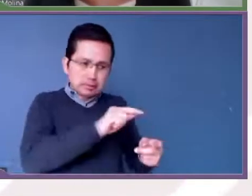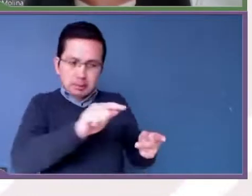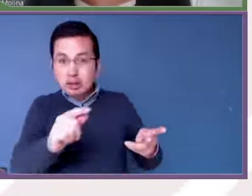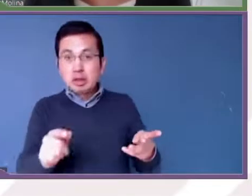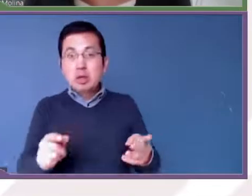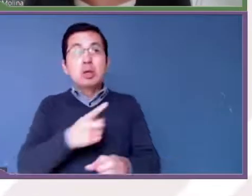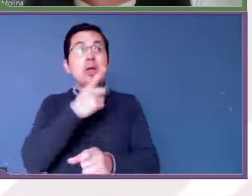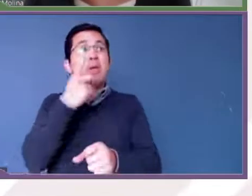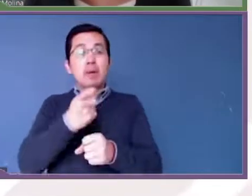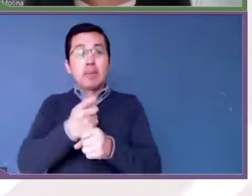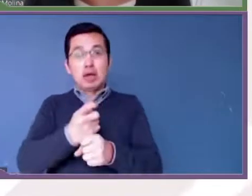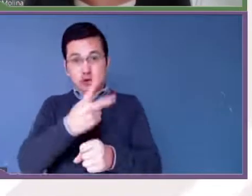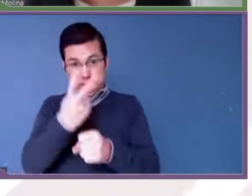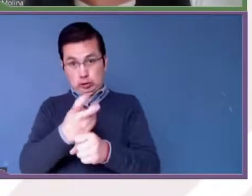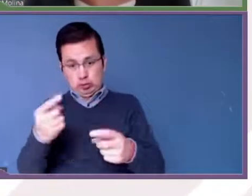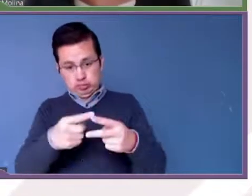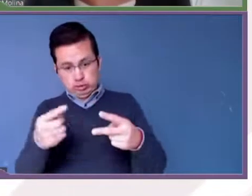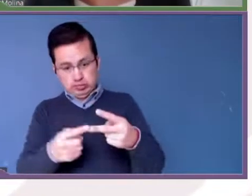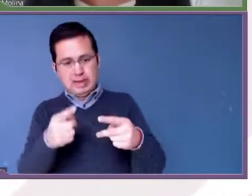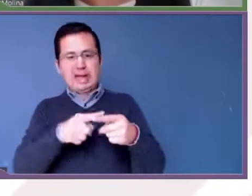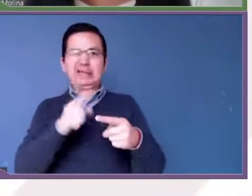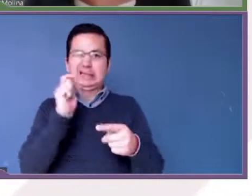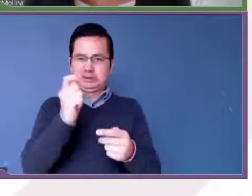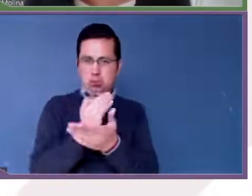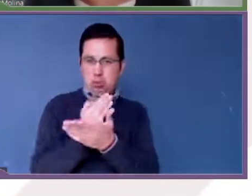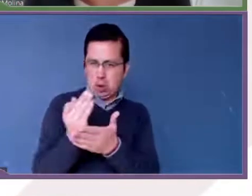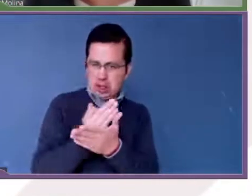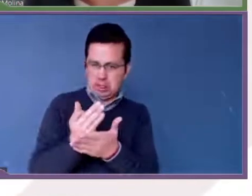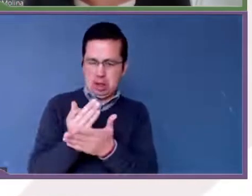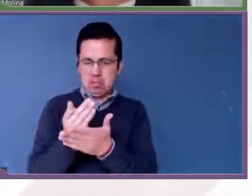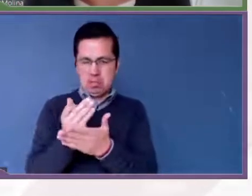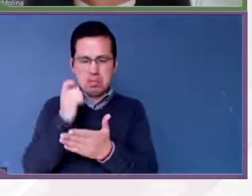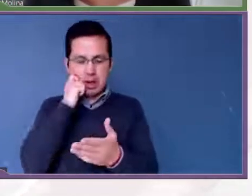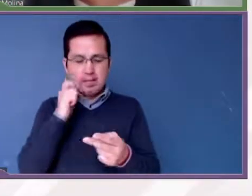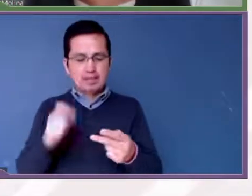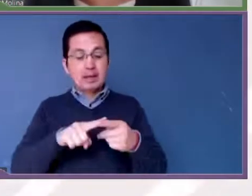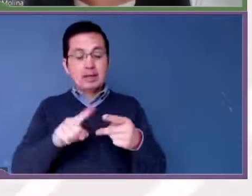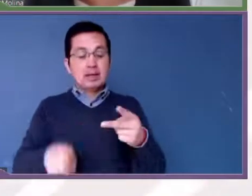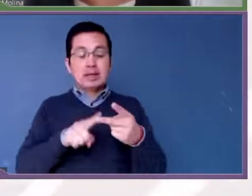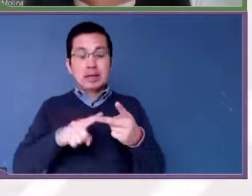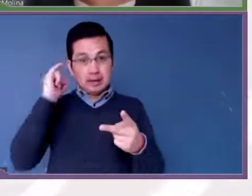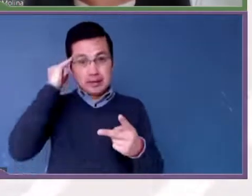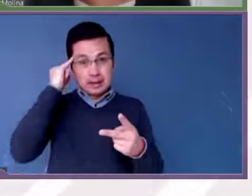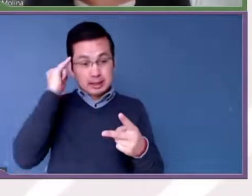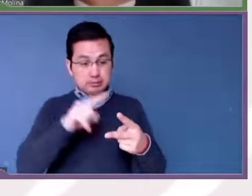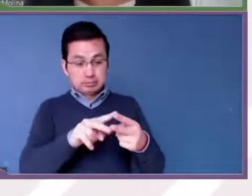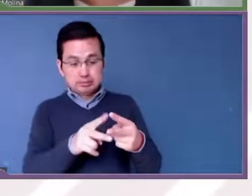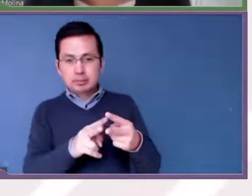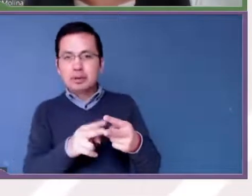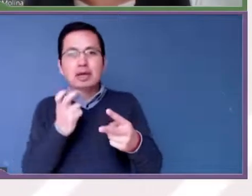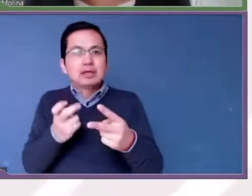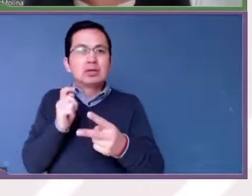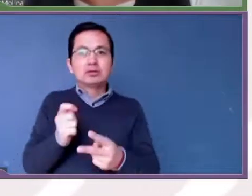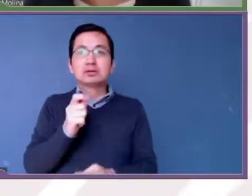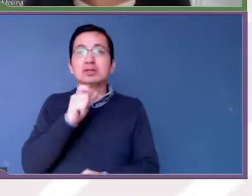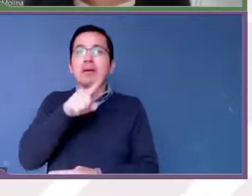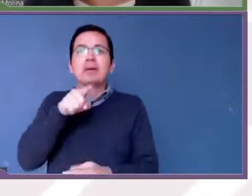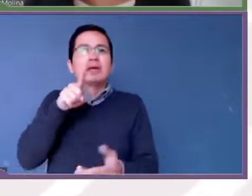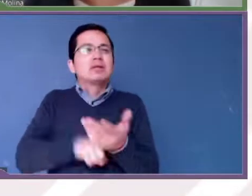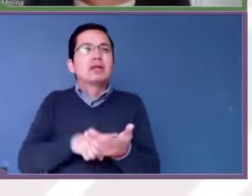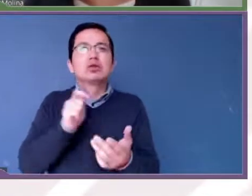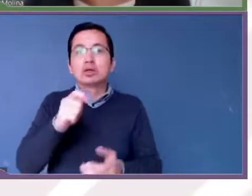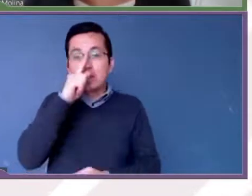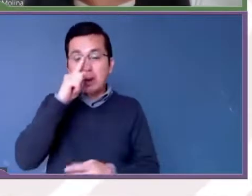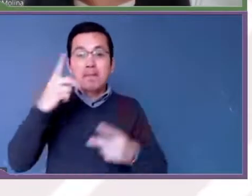de piel morena o con tonalidad de piel morena e indígenas, le sumamos el 1% de las personas afromexicanas o